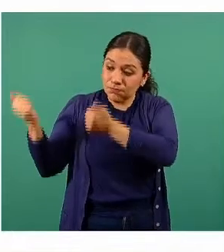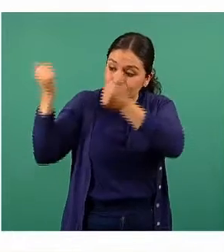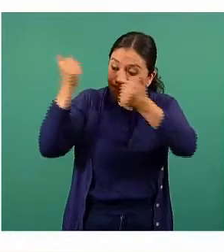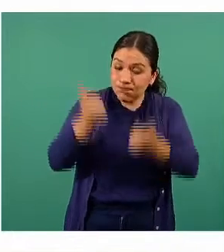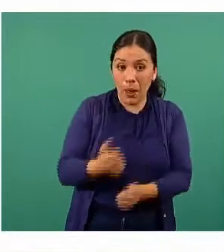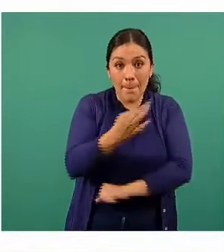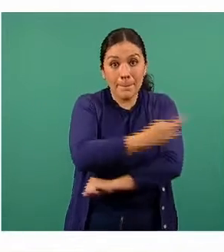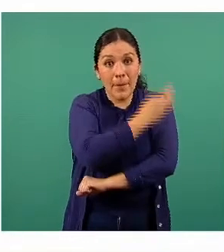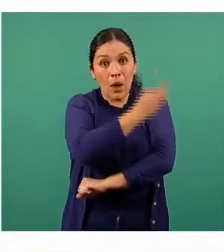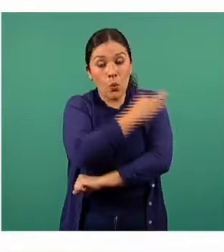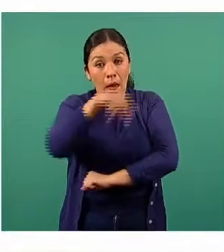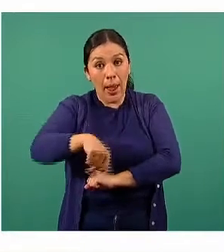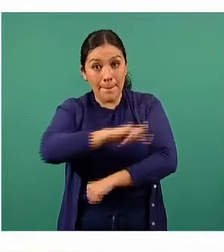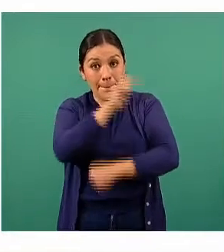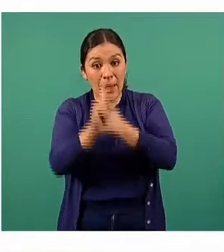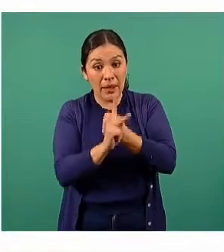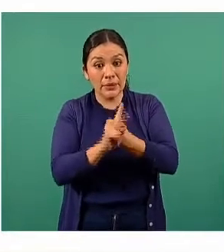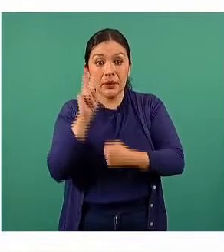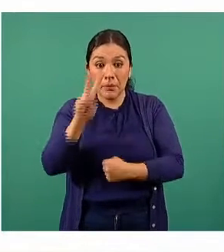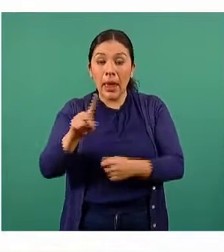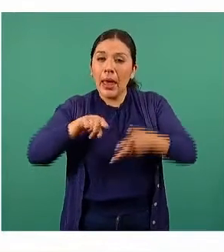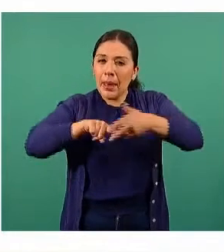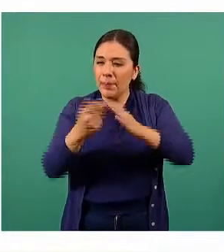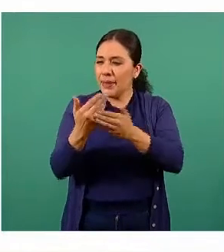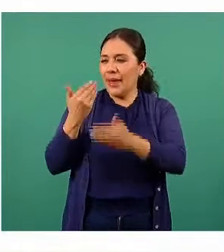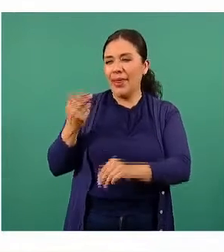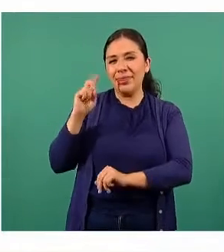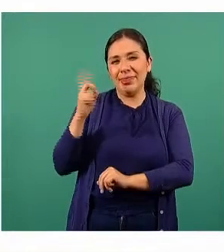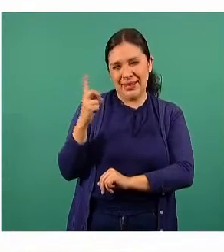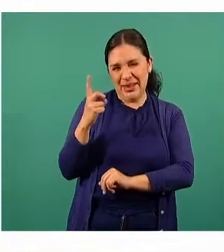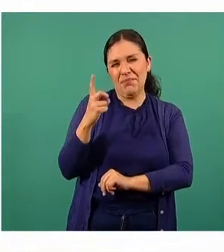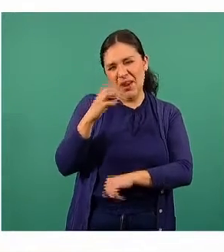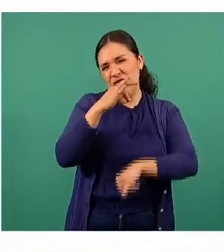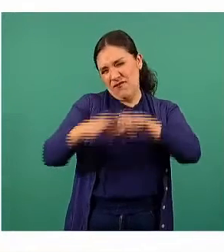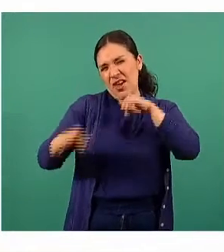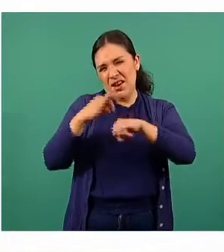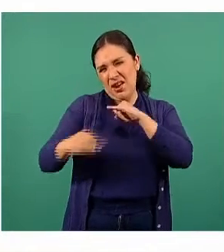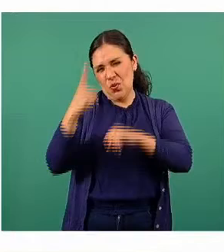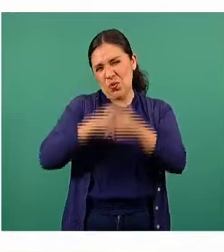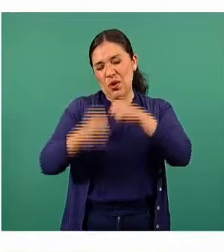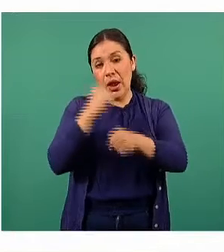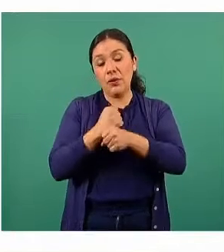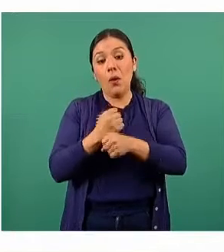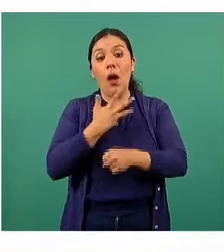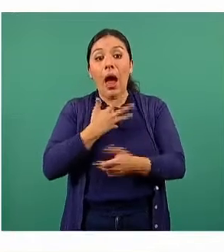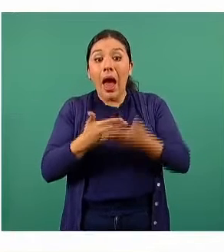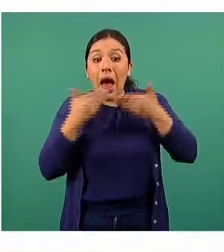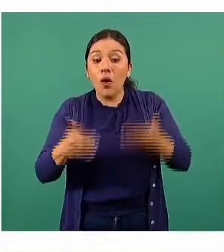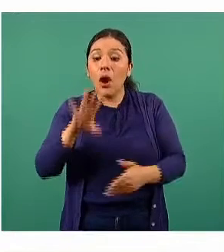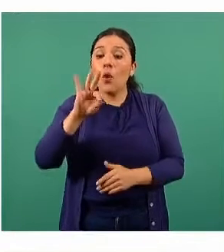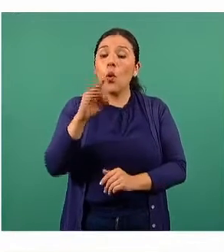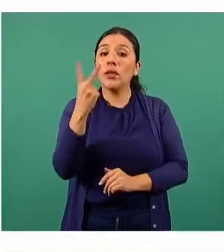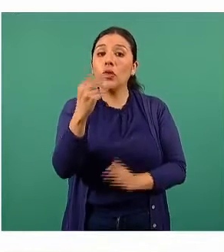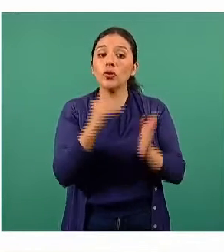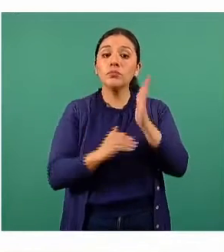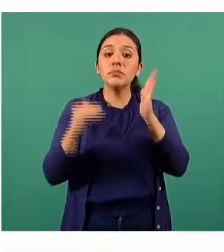recibidas en México, como decíamos desde diciembre del año pasado, fines de diciembre del año pasado, de